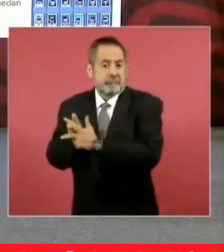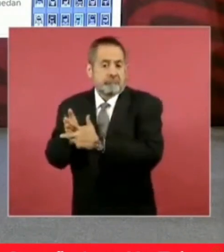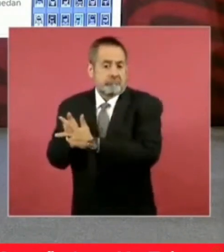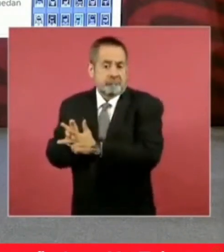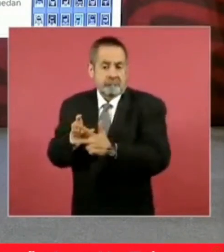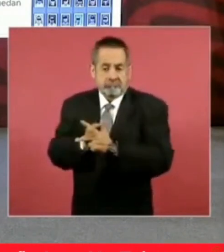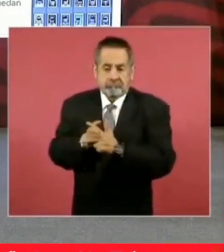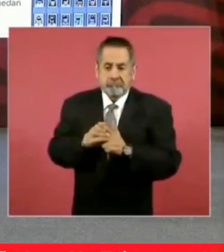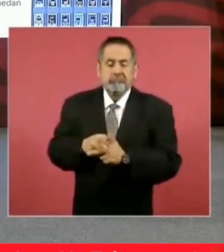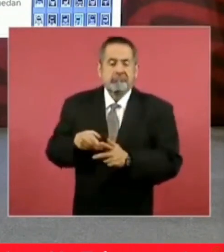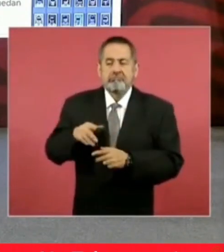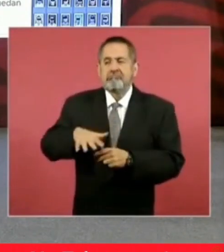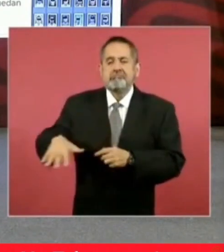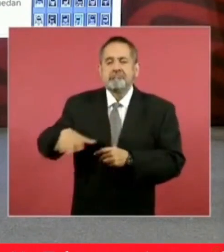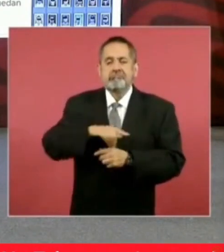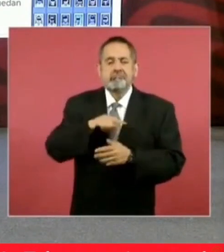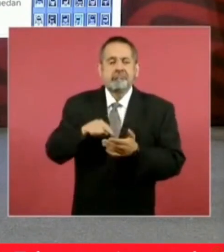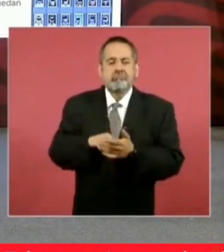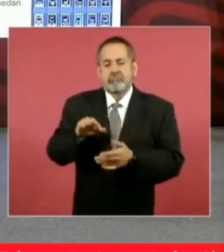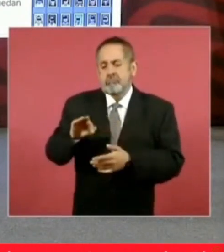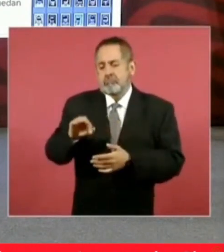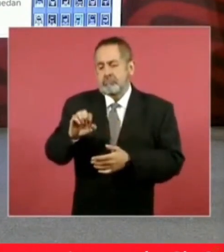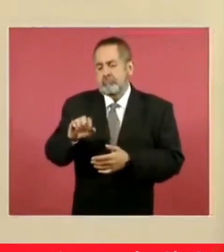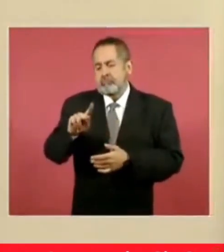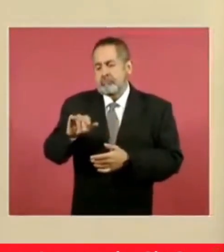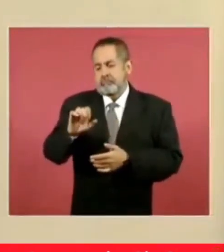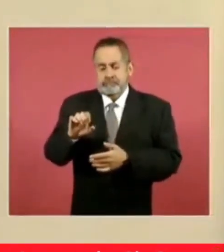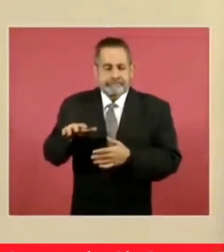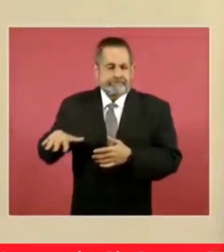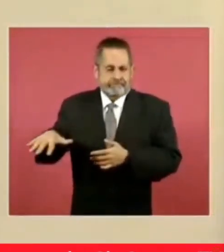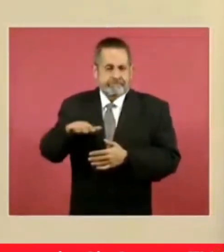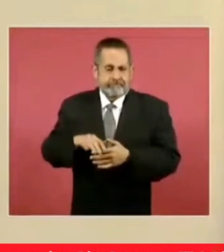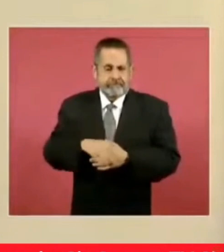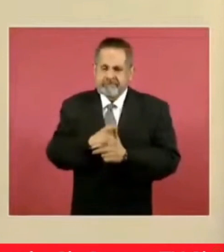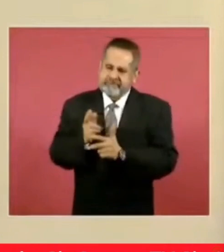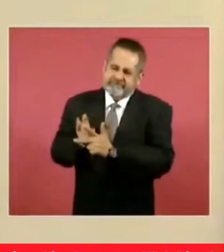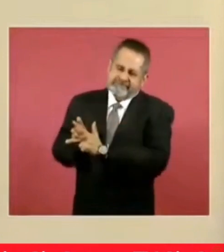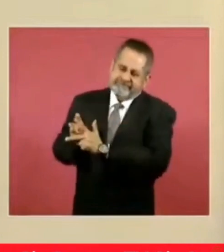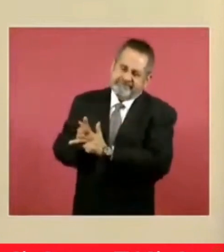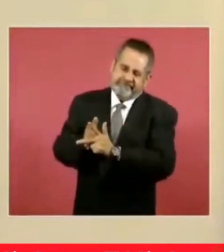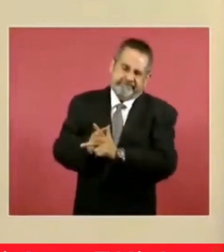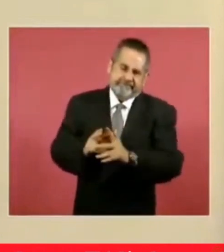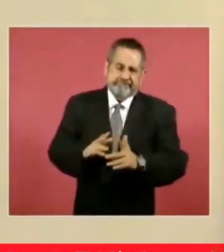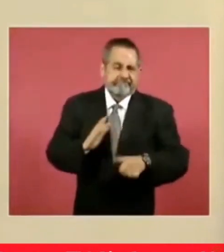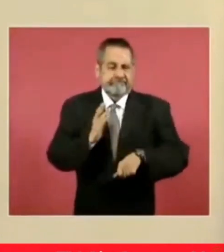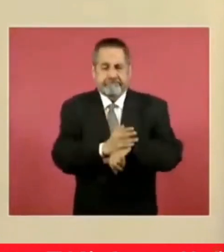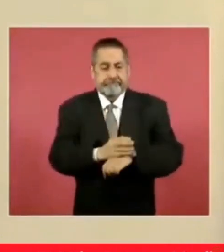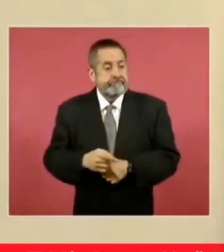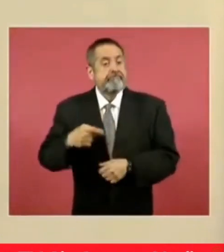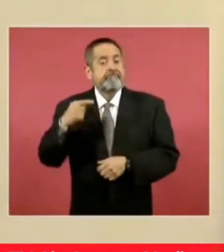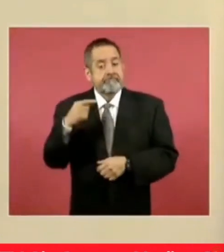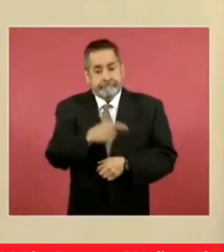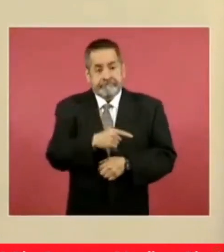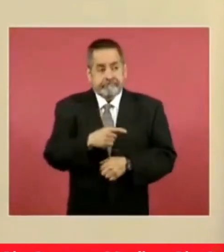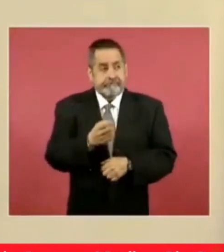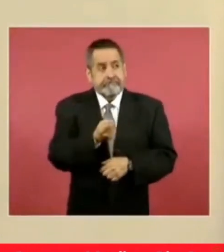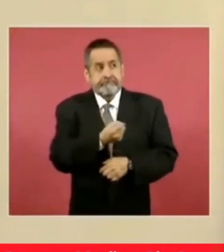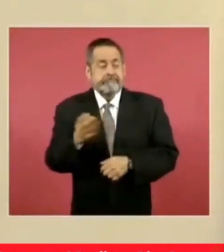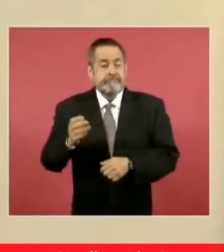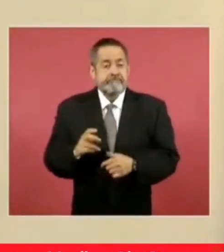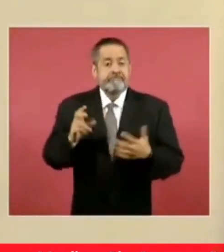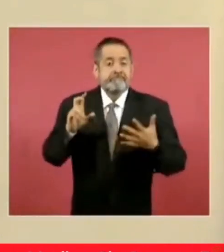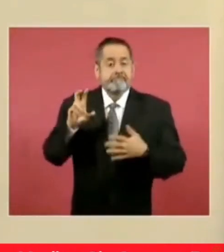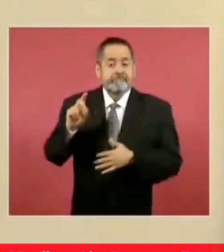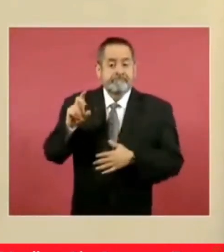lugar al que llegó el sentenciado para cometer el el multihomicidio él era uno de los 30 presos evadidos del